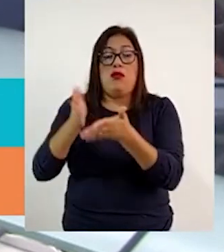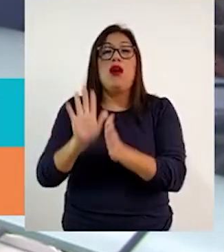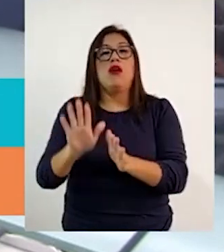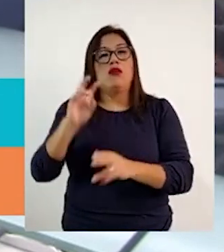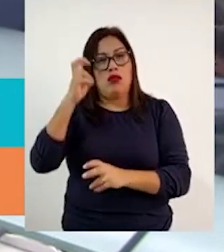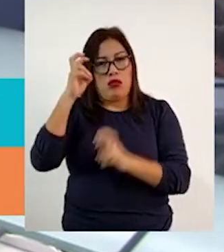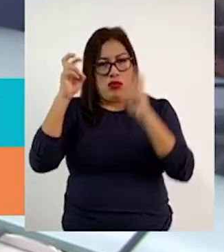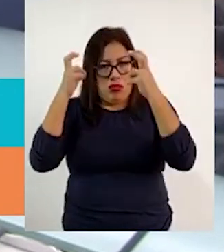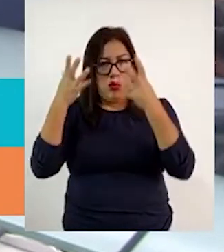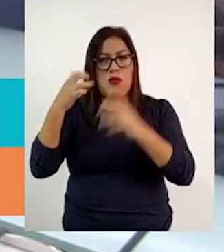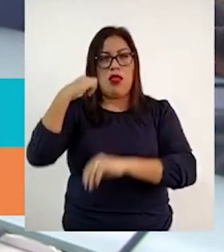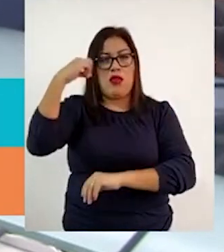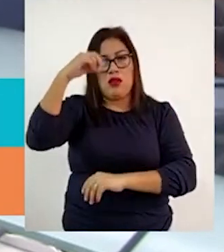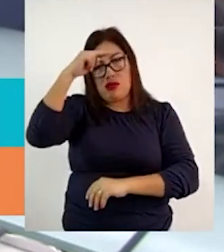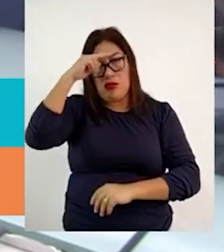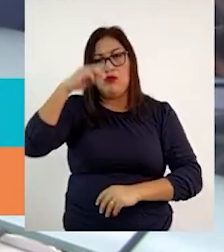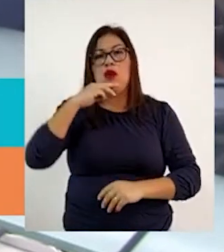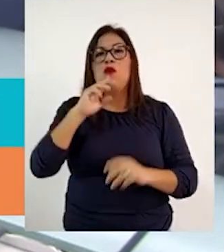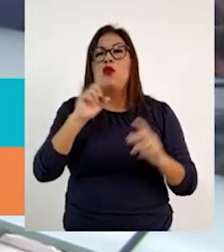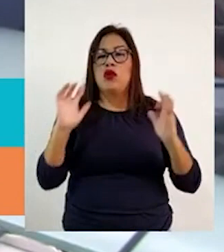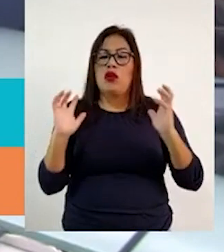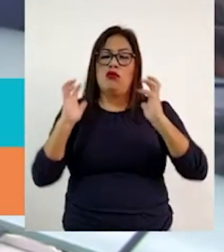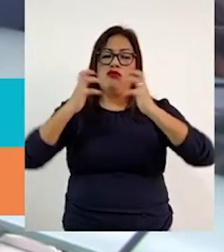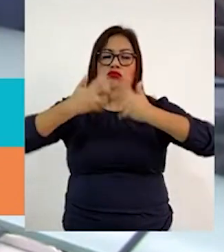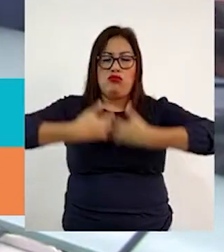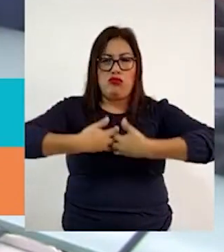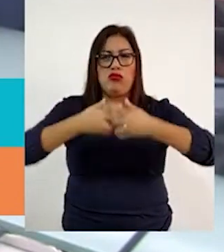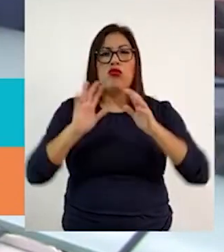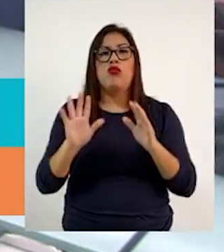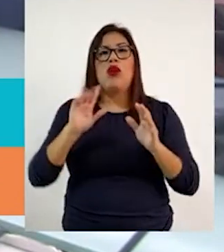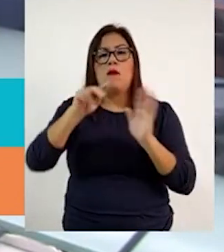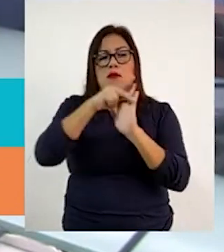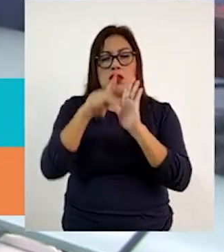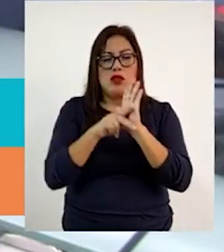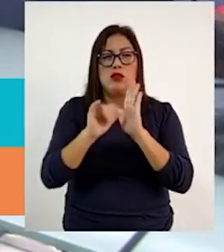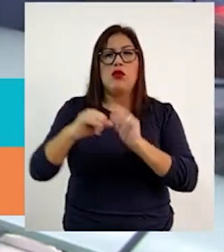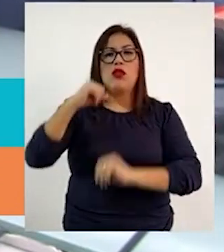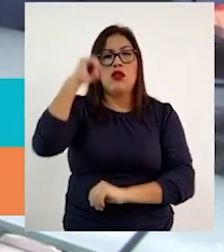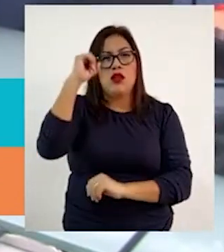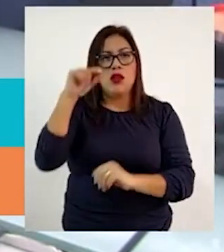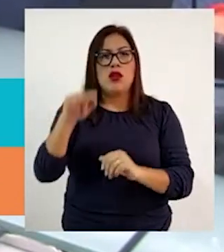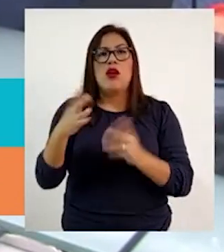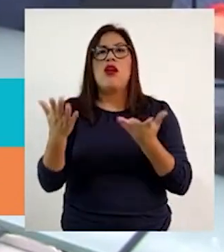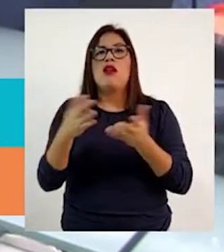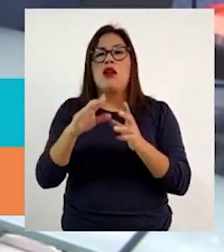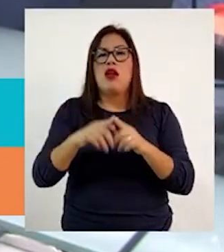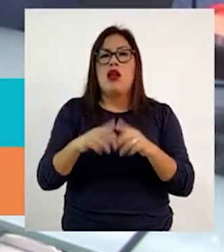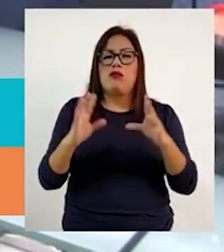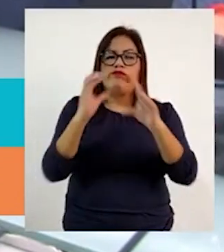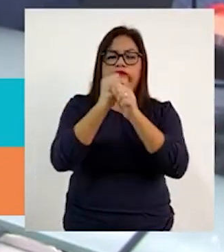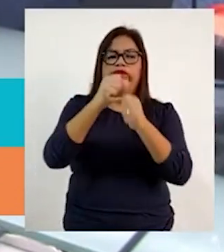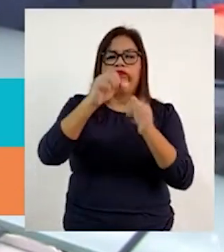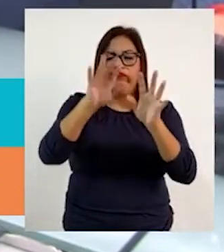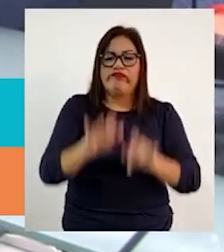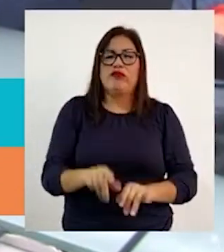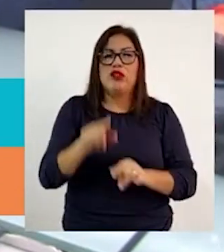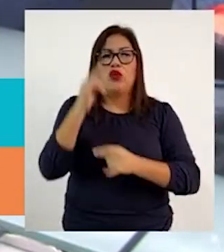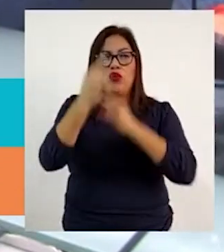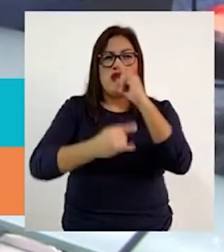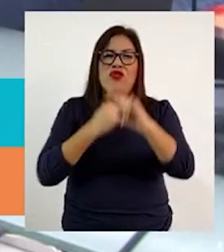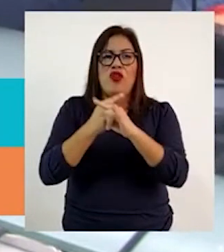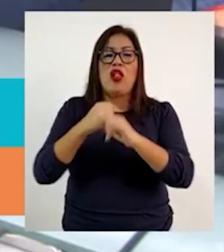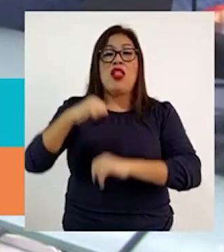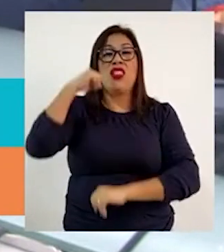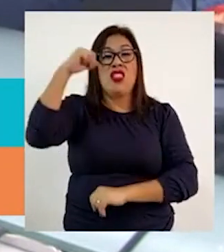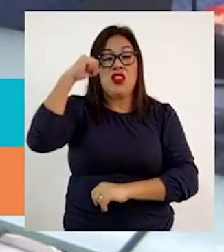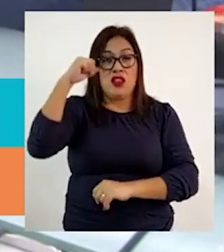humanos, porque están armonizados con los principios y derechos de la Carta Universal sobre Derechos Humanos, con la Convención,